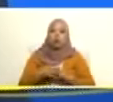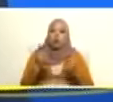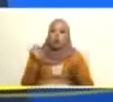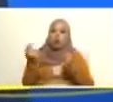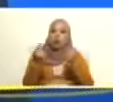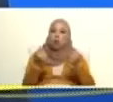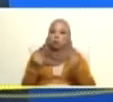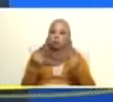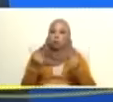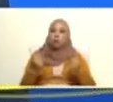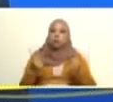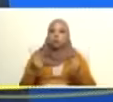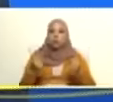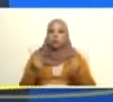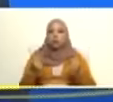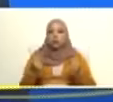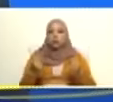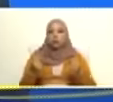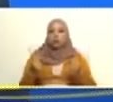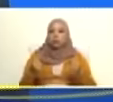económica.